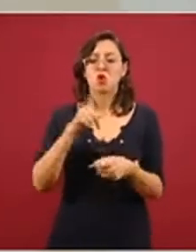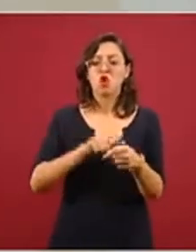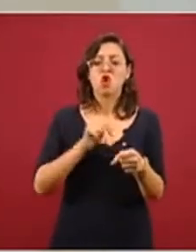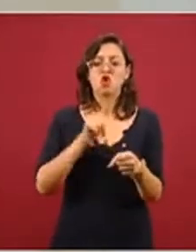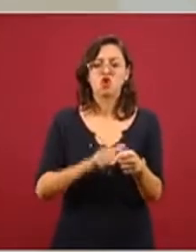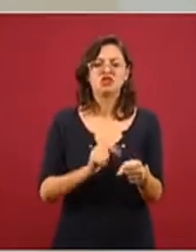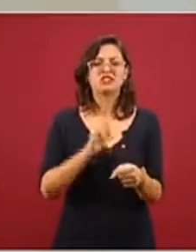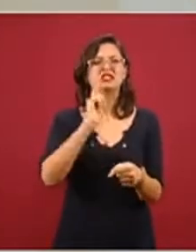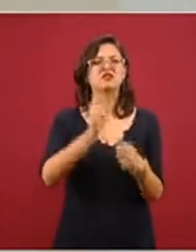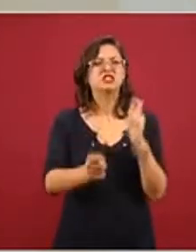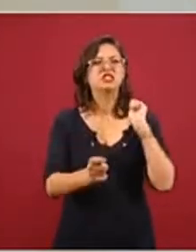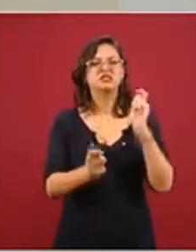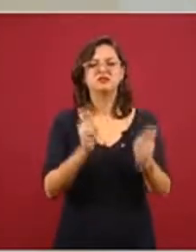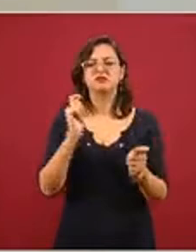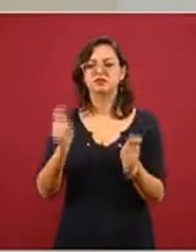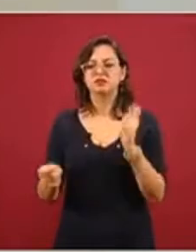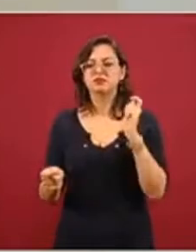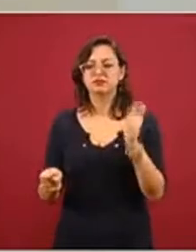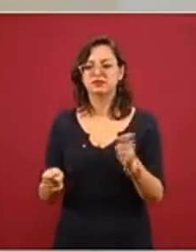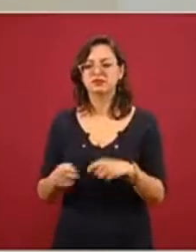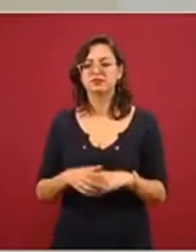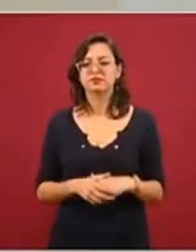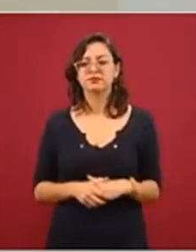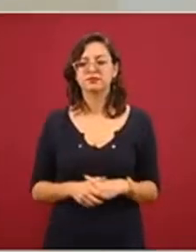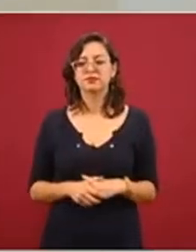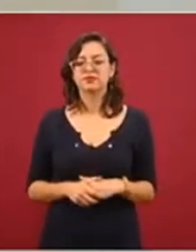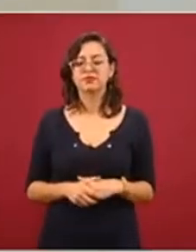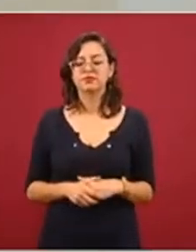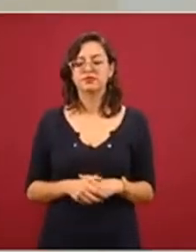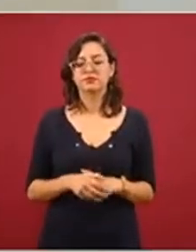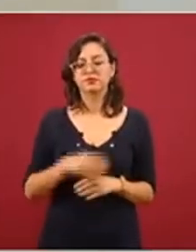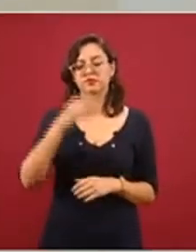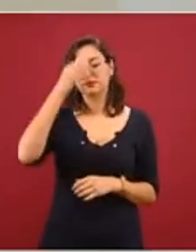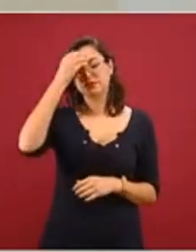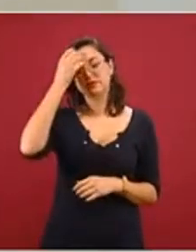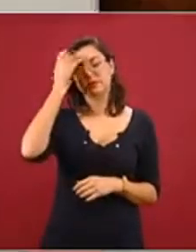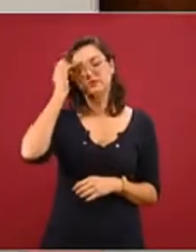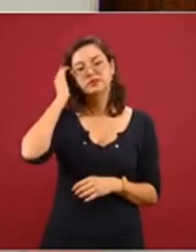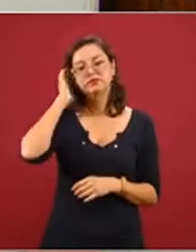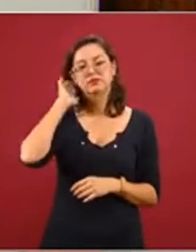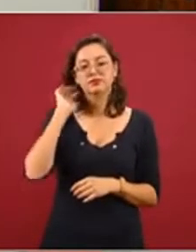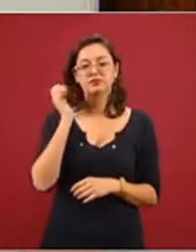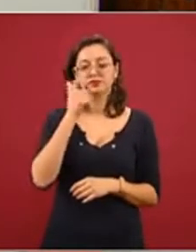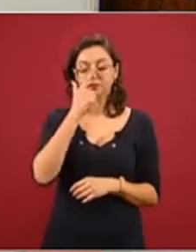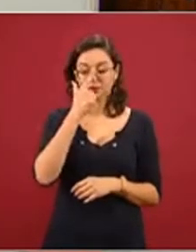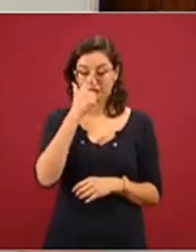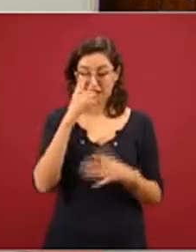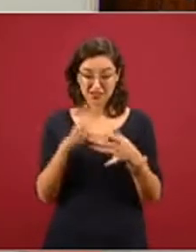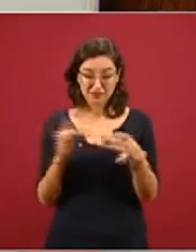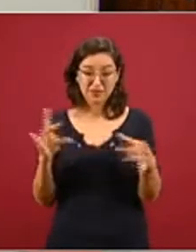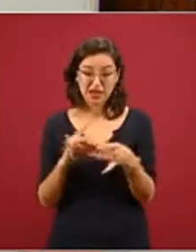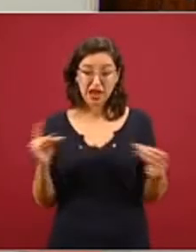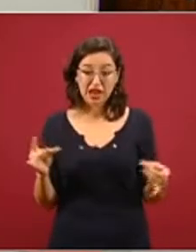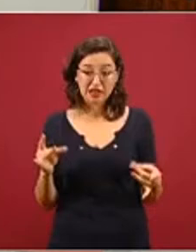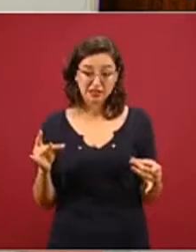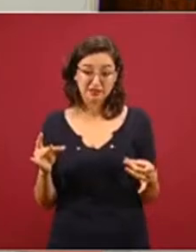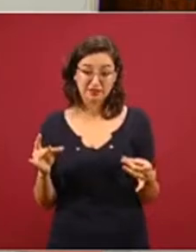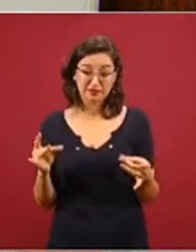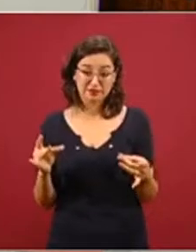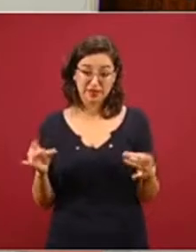color del semáforo. Retomamos de manera especial sobre los riesgos que